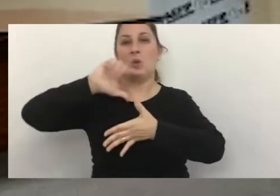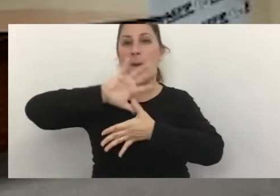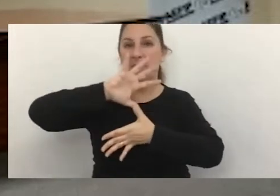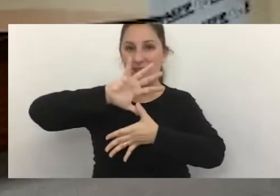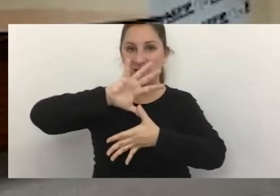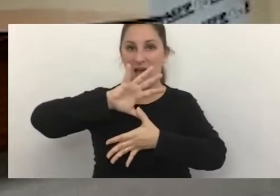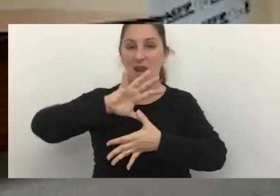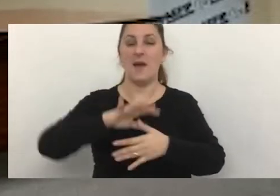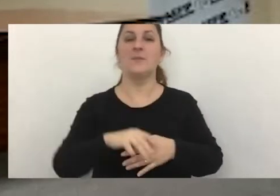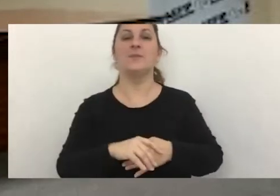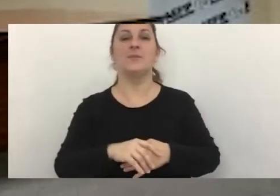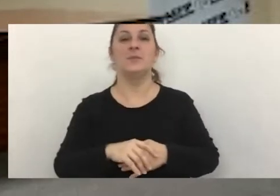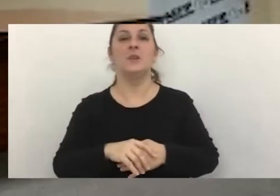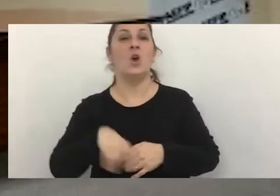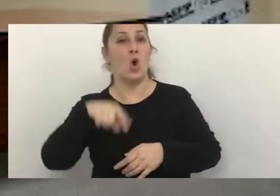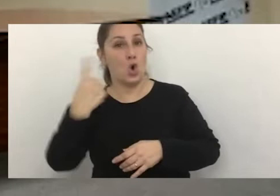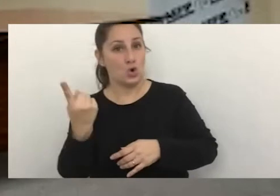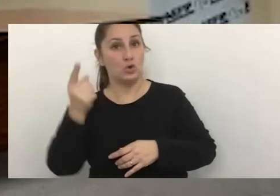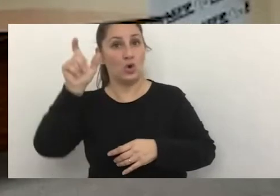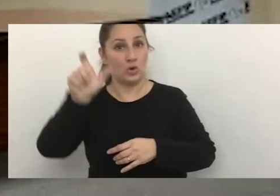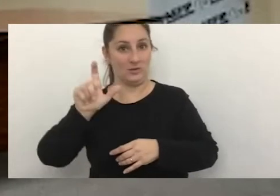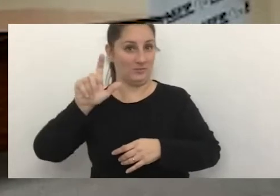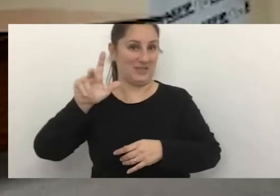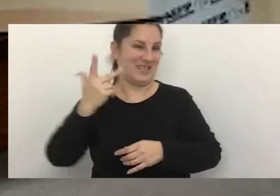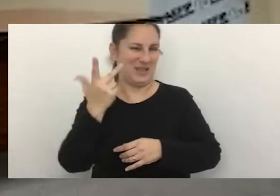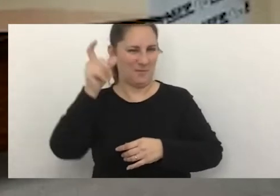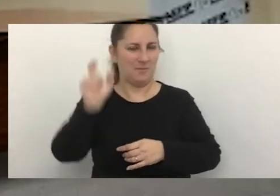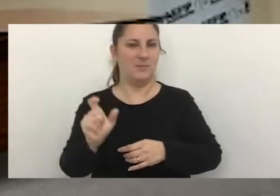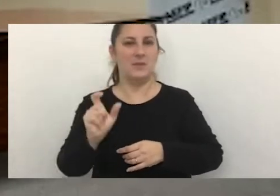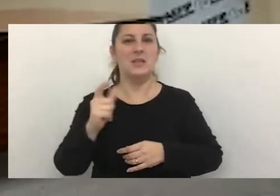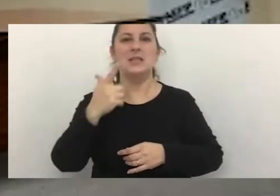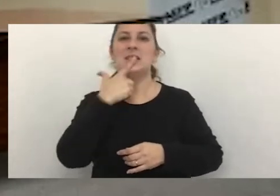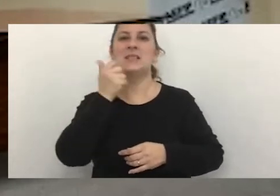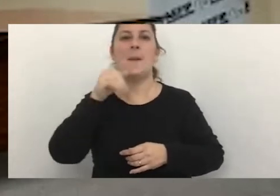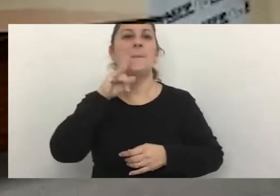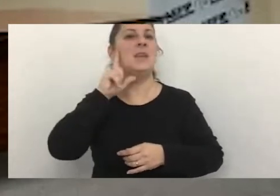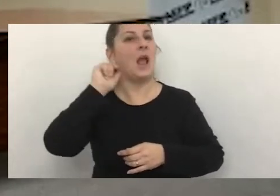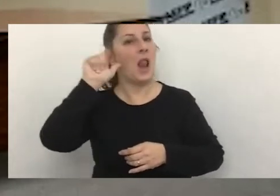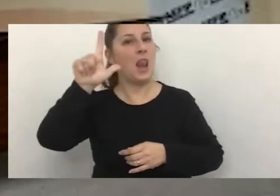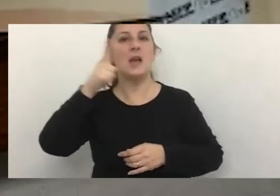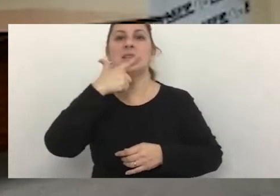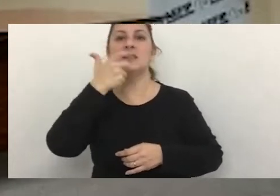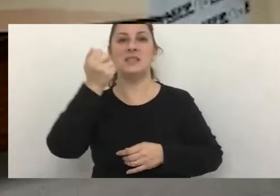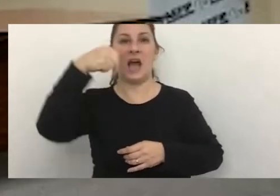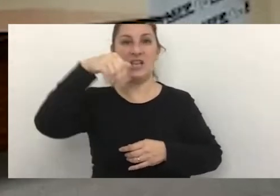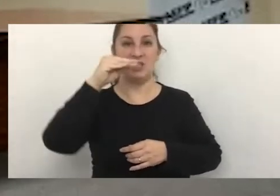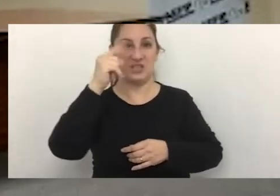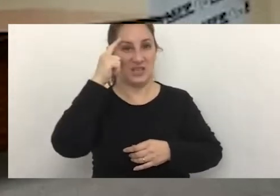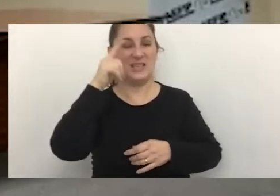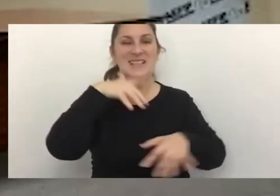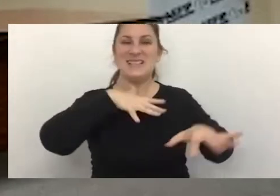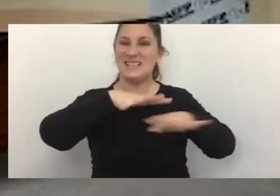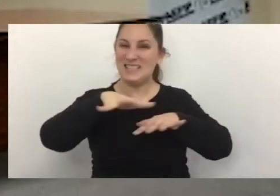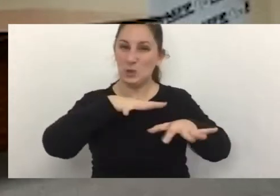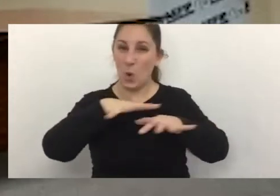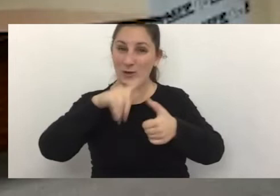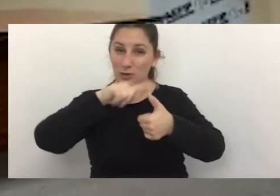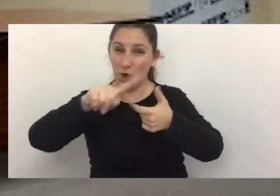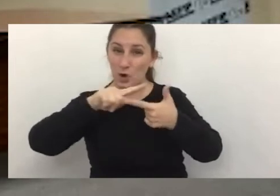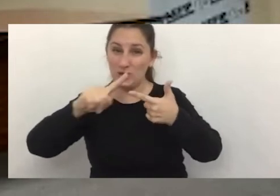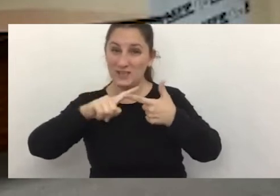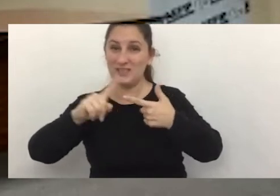Perú, y un tercero que se llama San Miguel Sánchez. Pero todos estos casos de la Corte